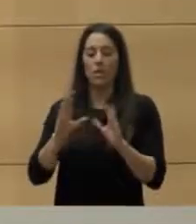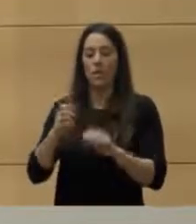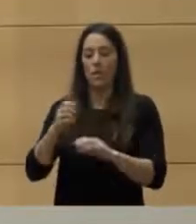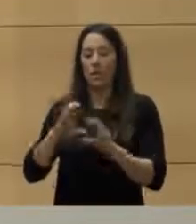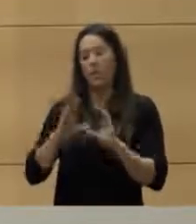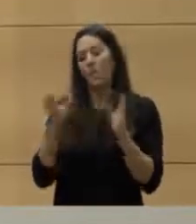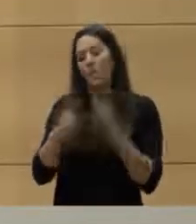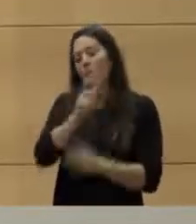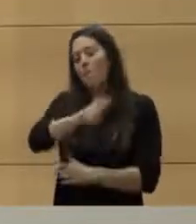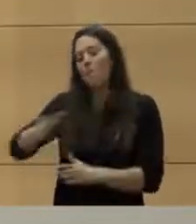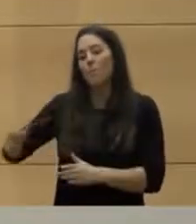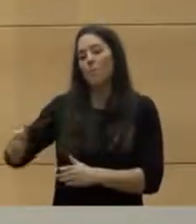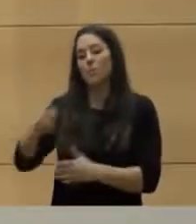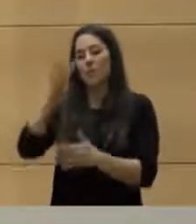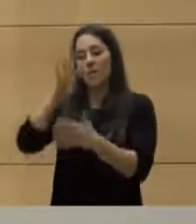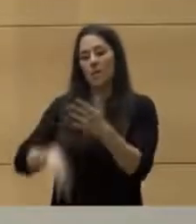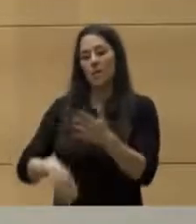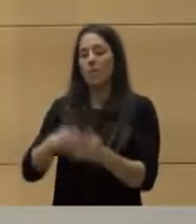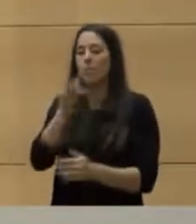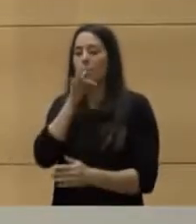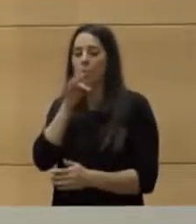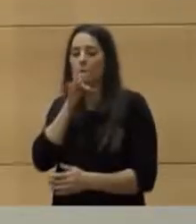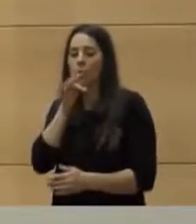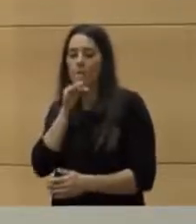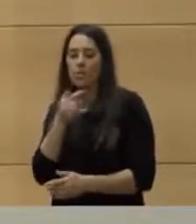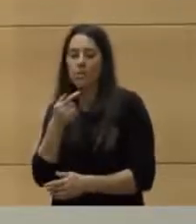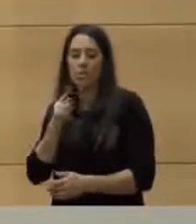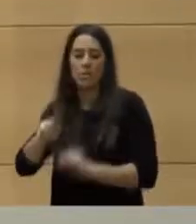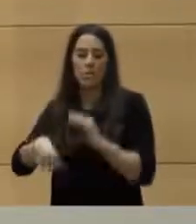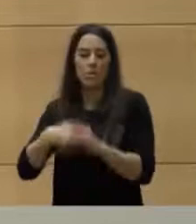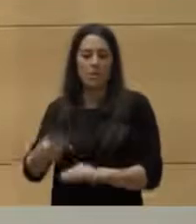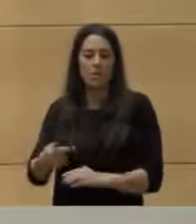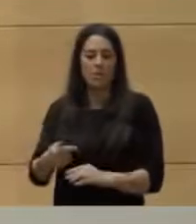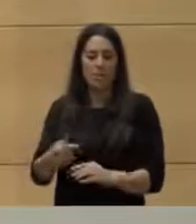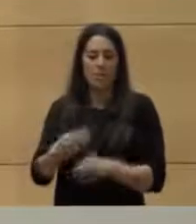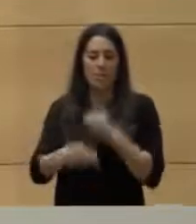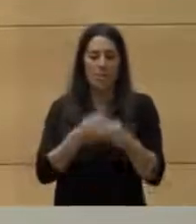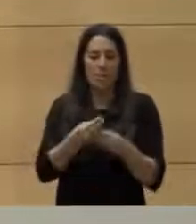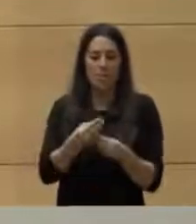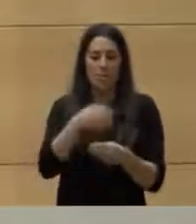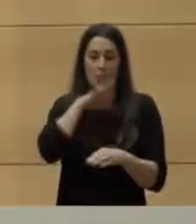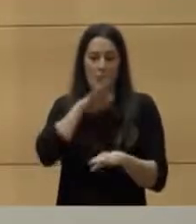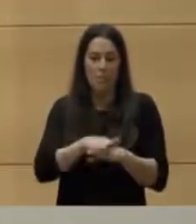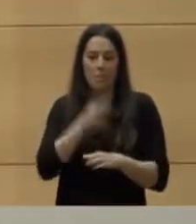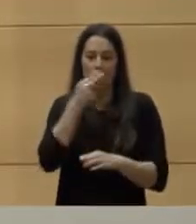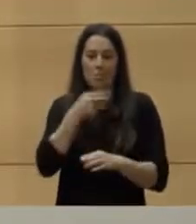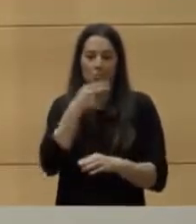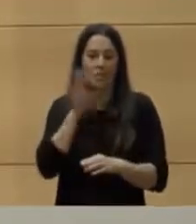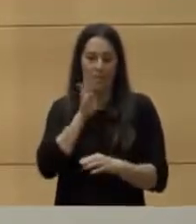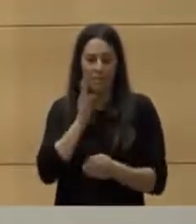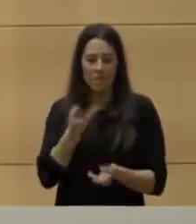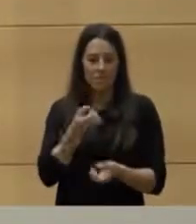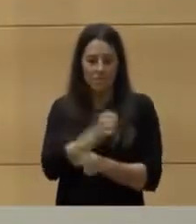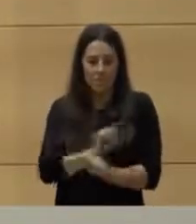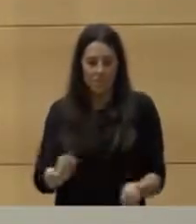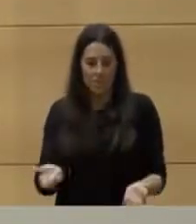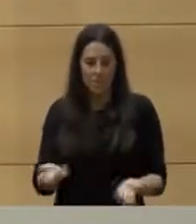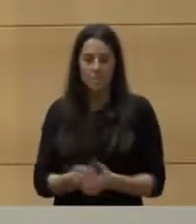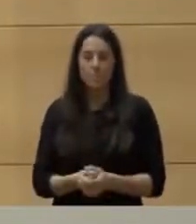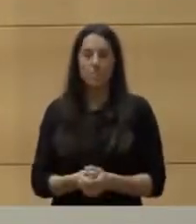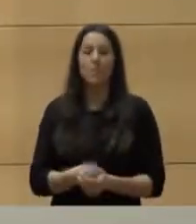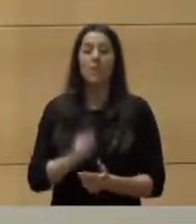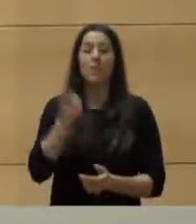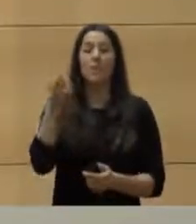que después reconocieron que no podían hacer porque no tenían esa fuerza. Y la respuesta de un gobierno autoritario,